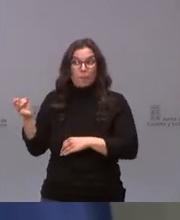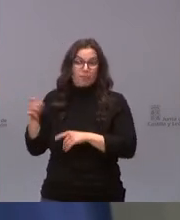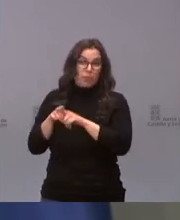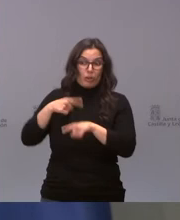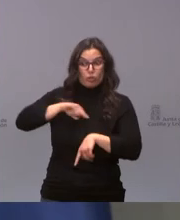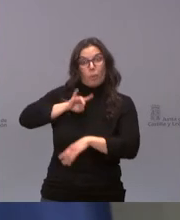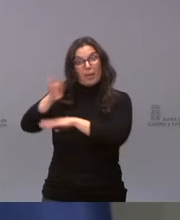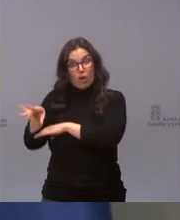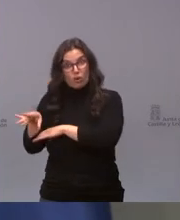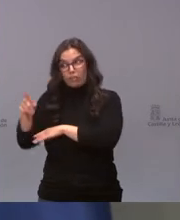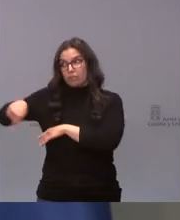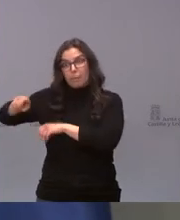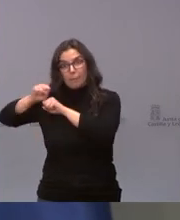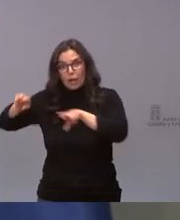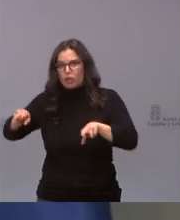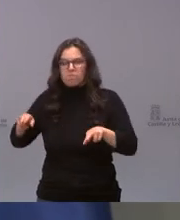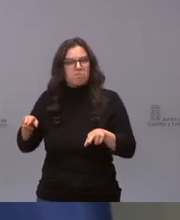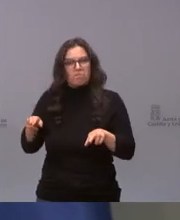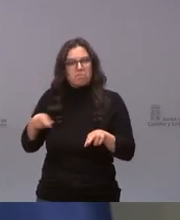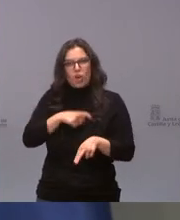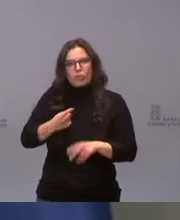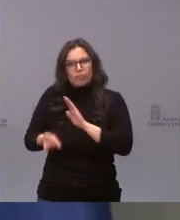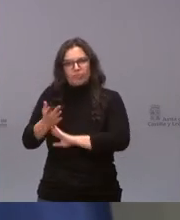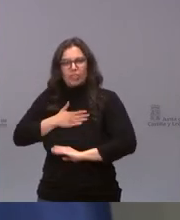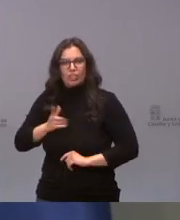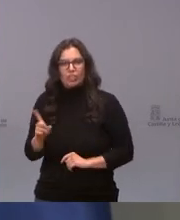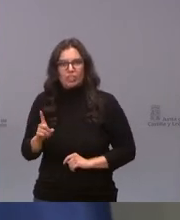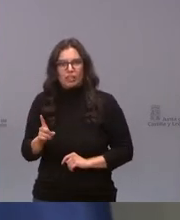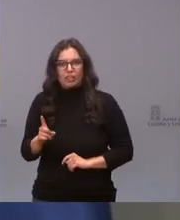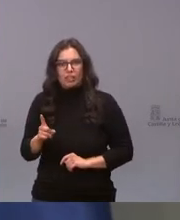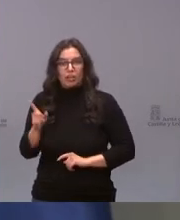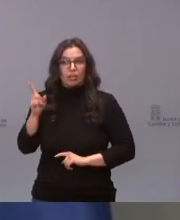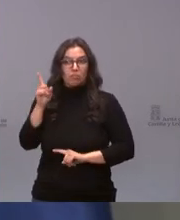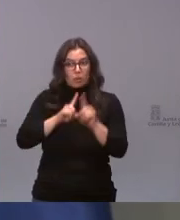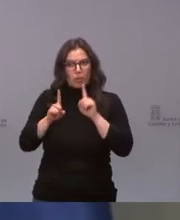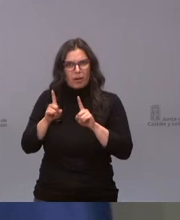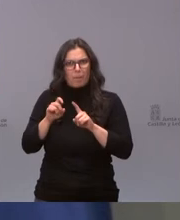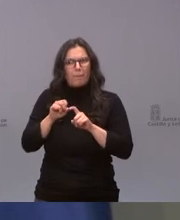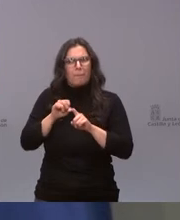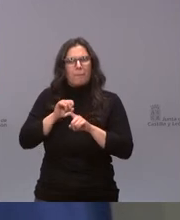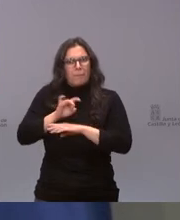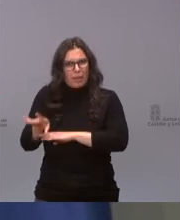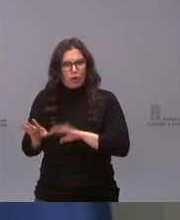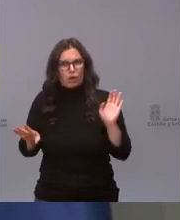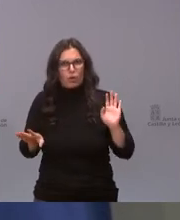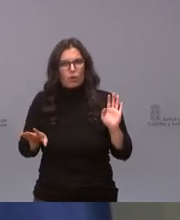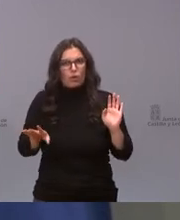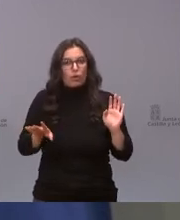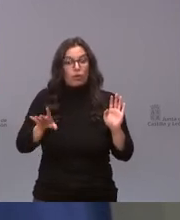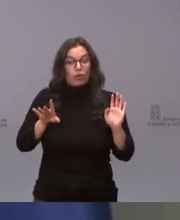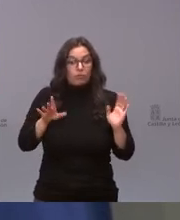problemas prácticamente idénticos, sino peores. quizás podríamos pensar,